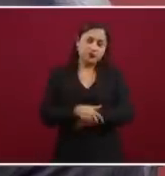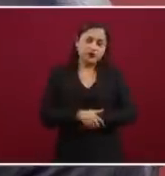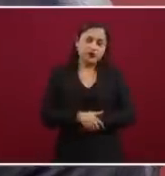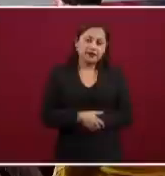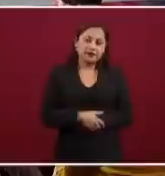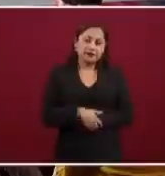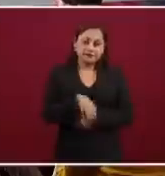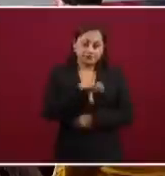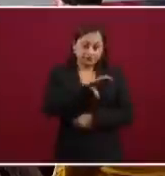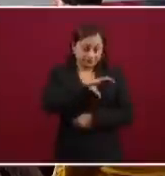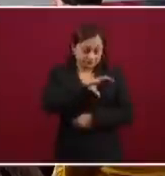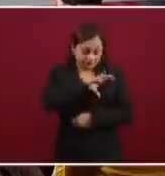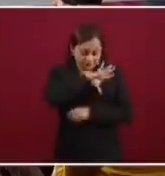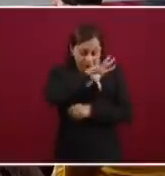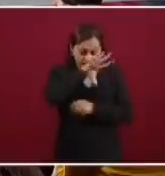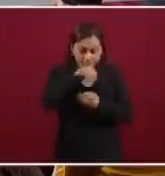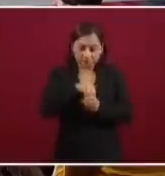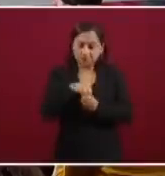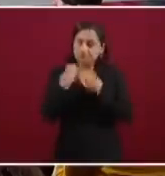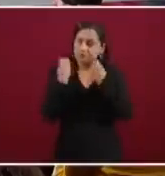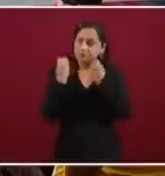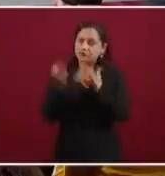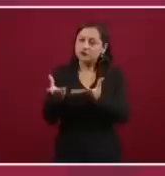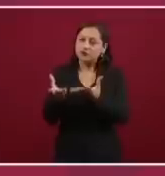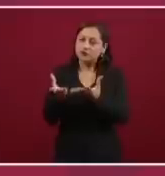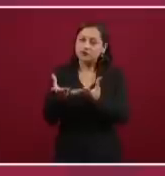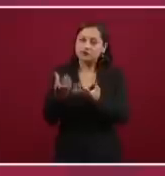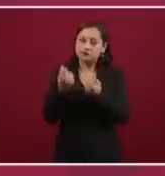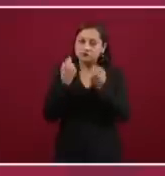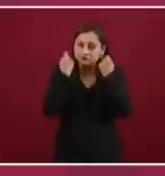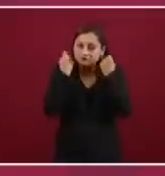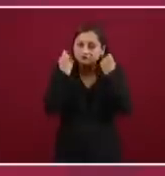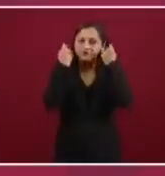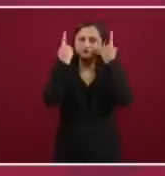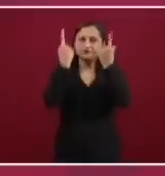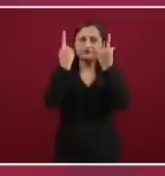todo mi cariño, toda mi admiración.